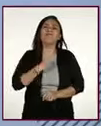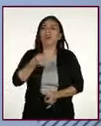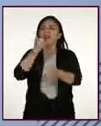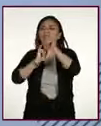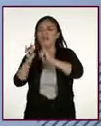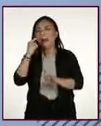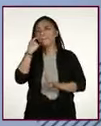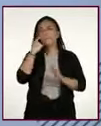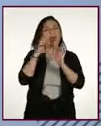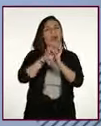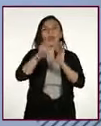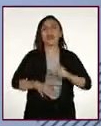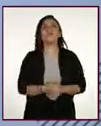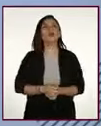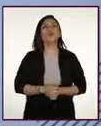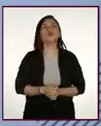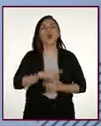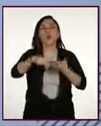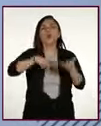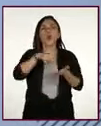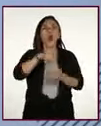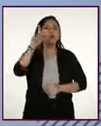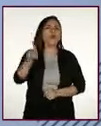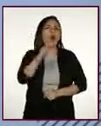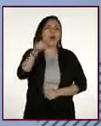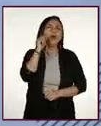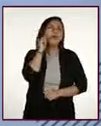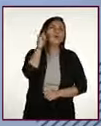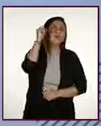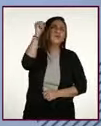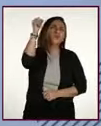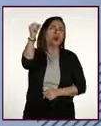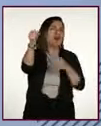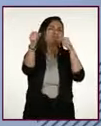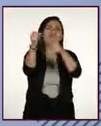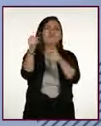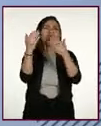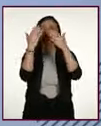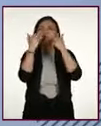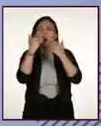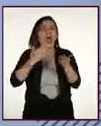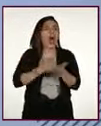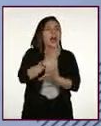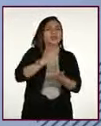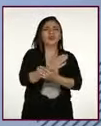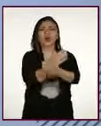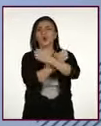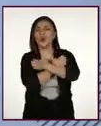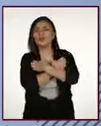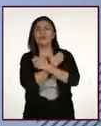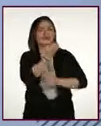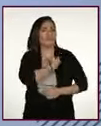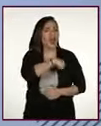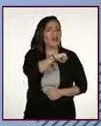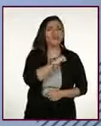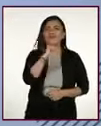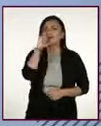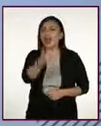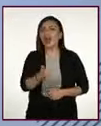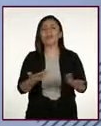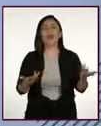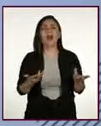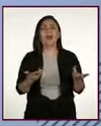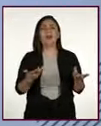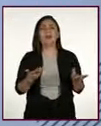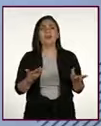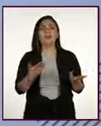psicoactivas. Por ejemplo, en un pueblo muy alejado que no tiene acceso a educación ni a salud y